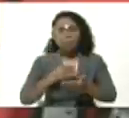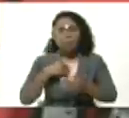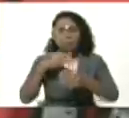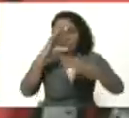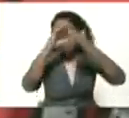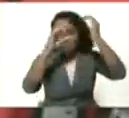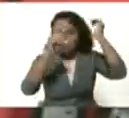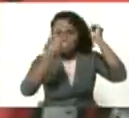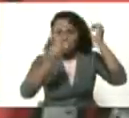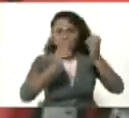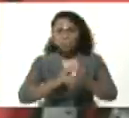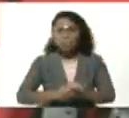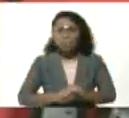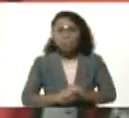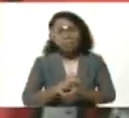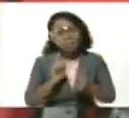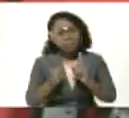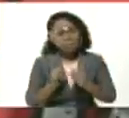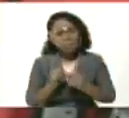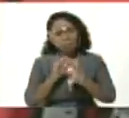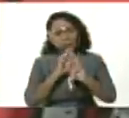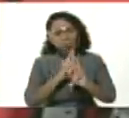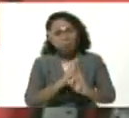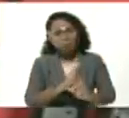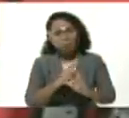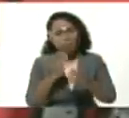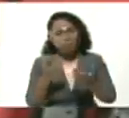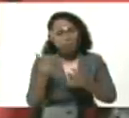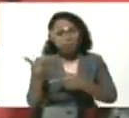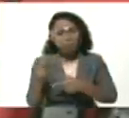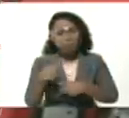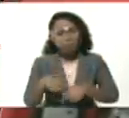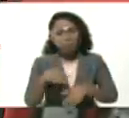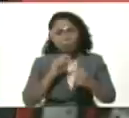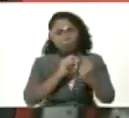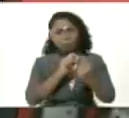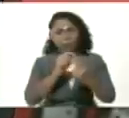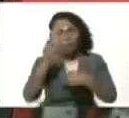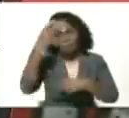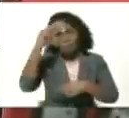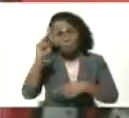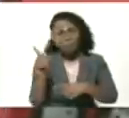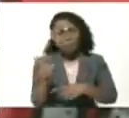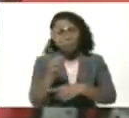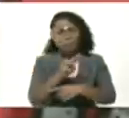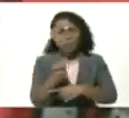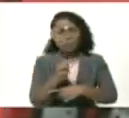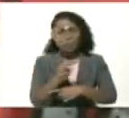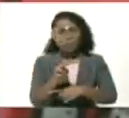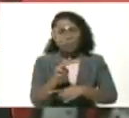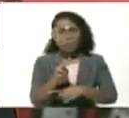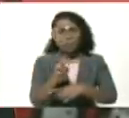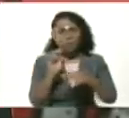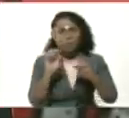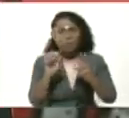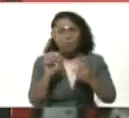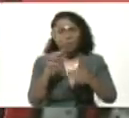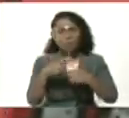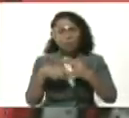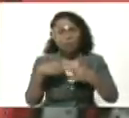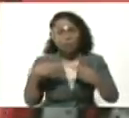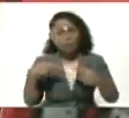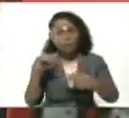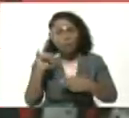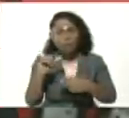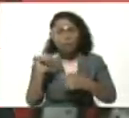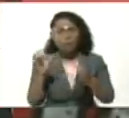embajadas, dependiendo de los resultados de este diálogo en México entre oficialismo y